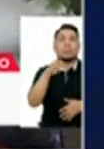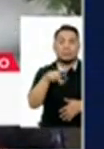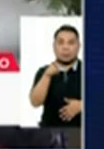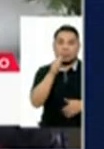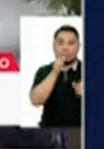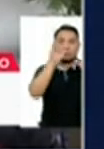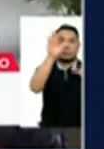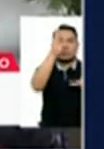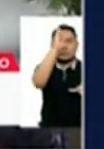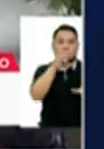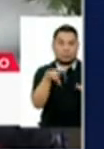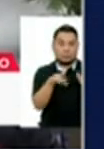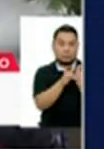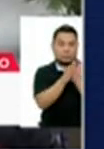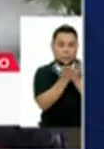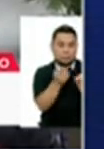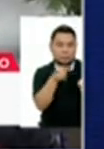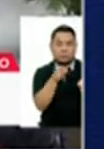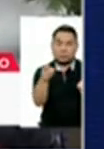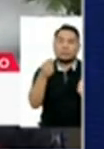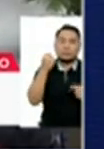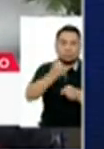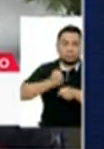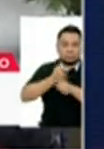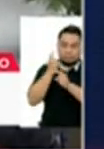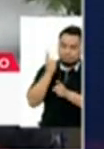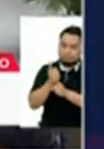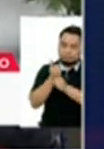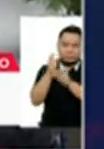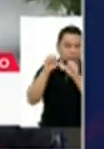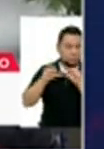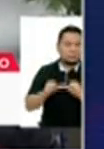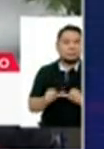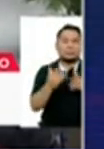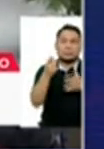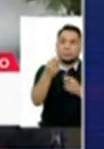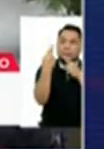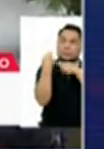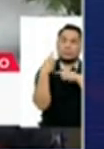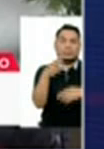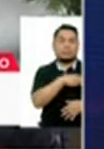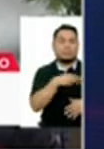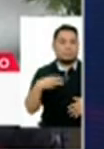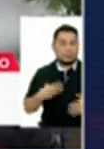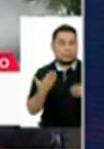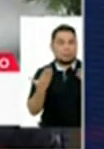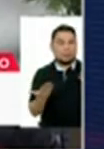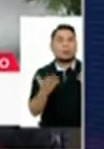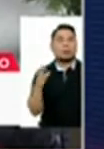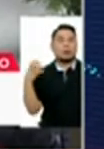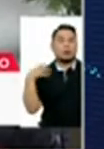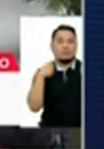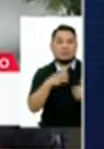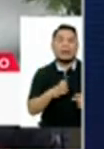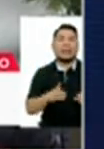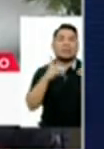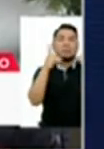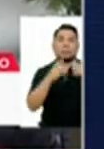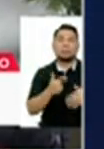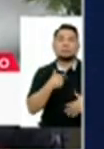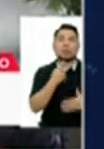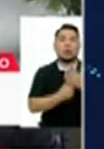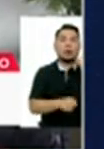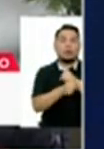Pedro Castillo. Además, Claudia, se le consultó también acerca de su postura respecto al retorno a la presencialidad